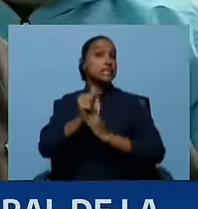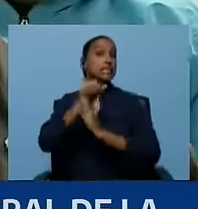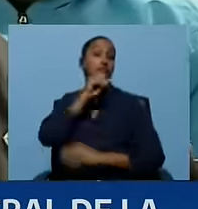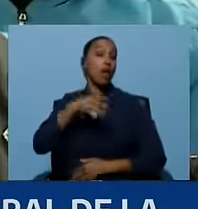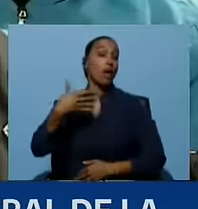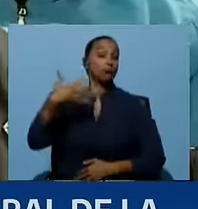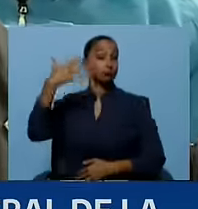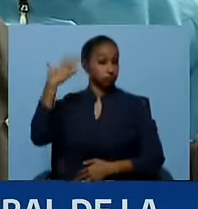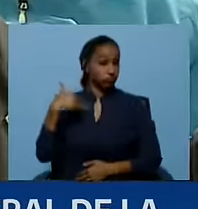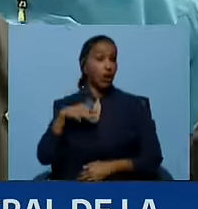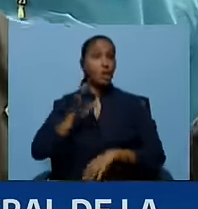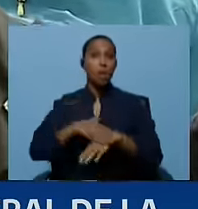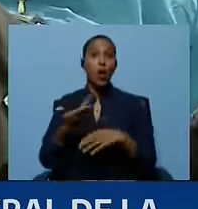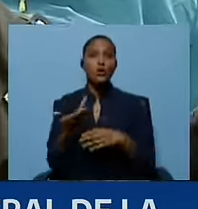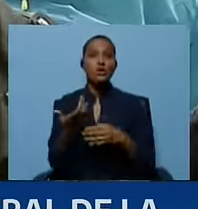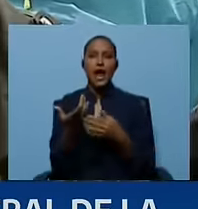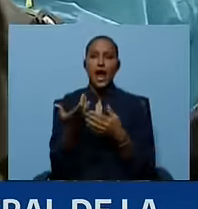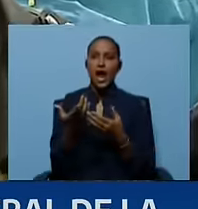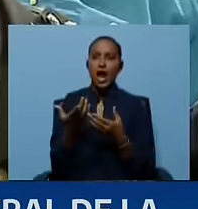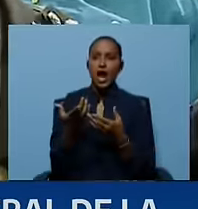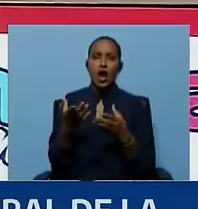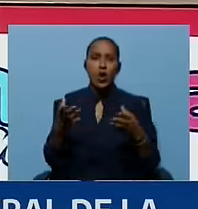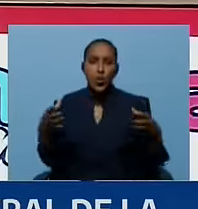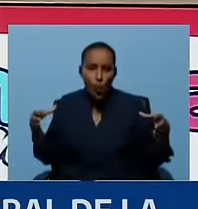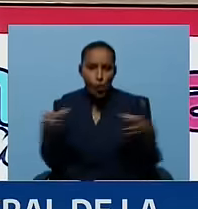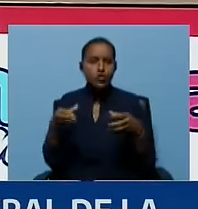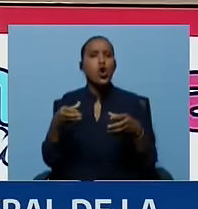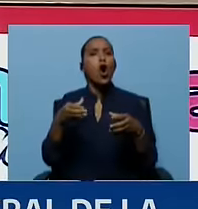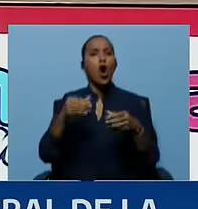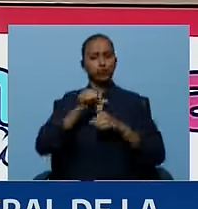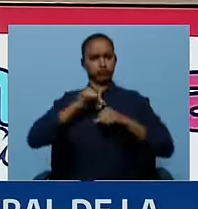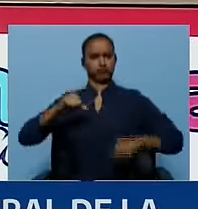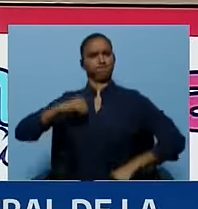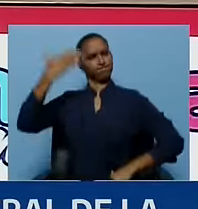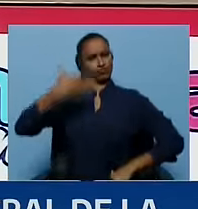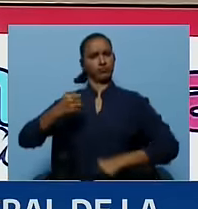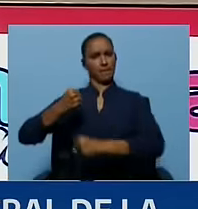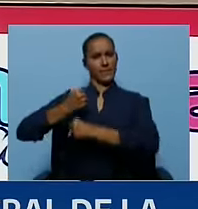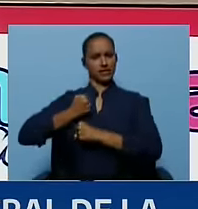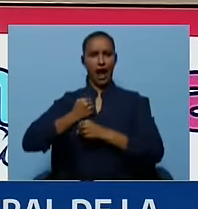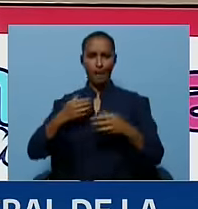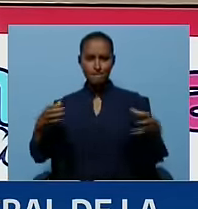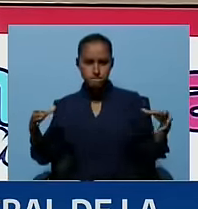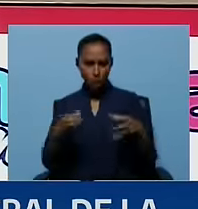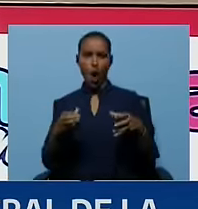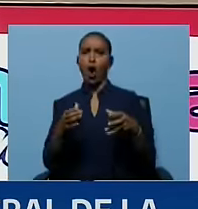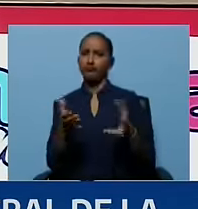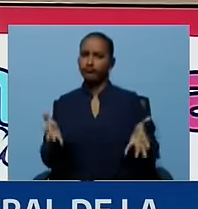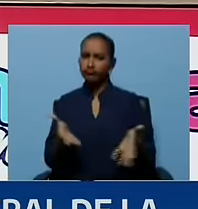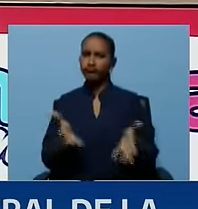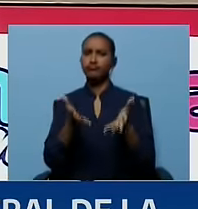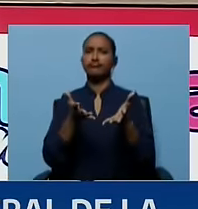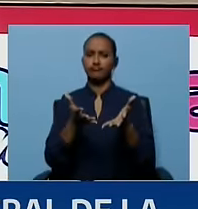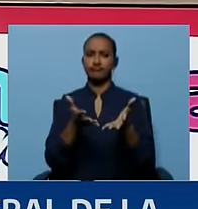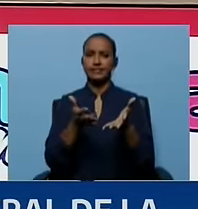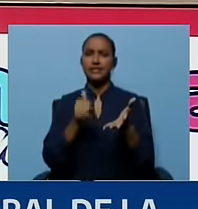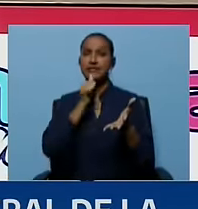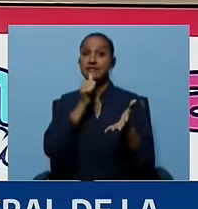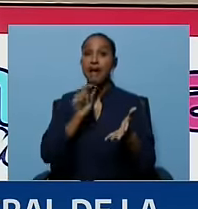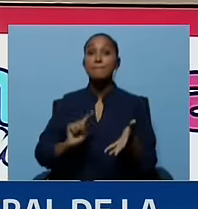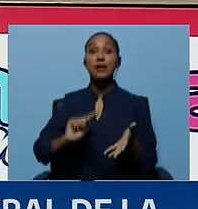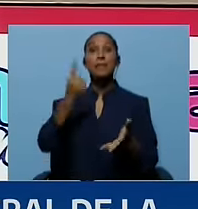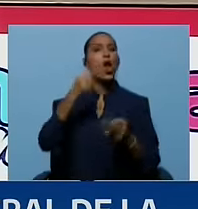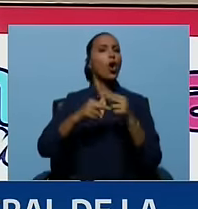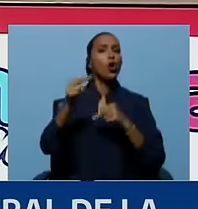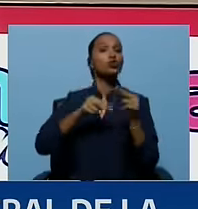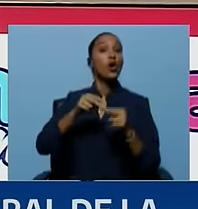Construyó un ejército popular, el segundo ejército popular de nuestra historia. El primero lo construyó Bolívar y